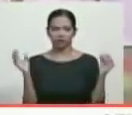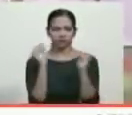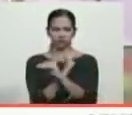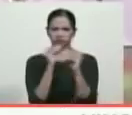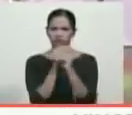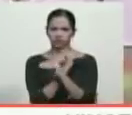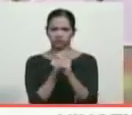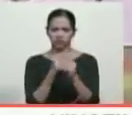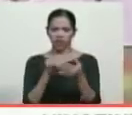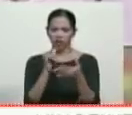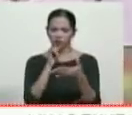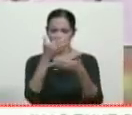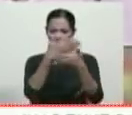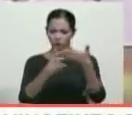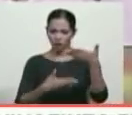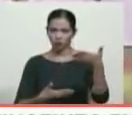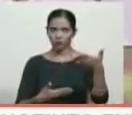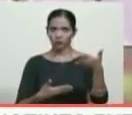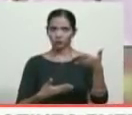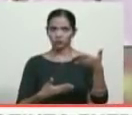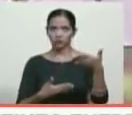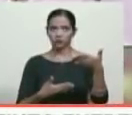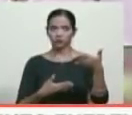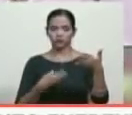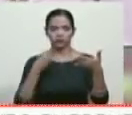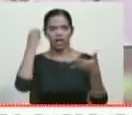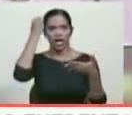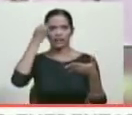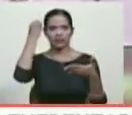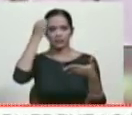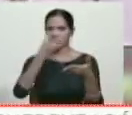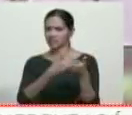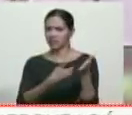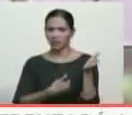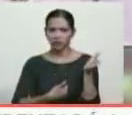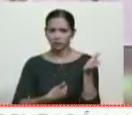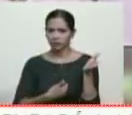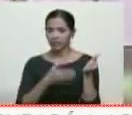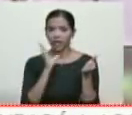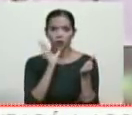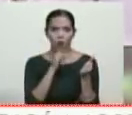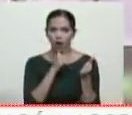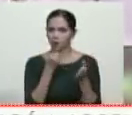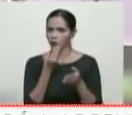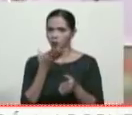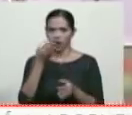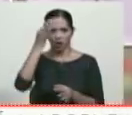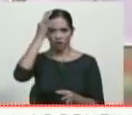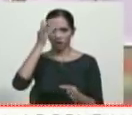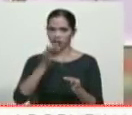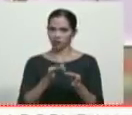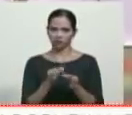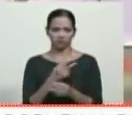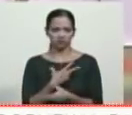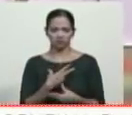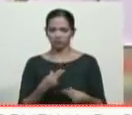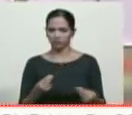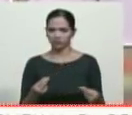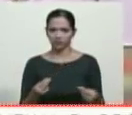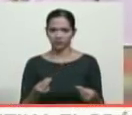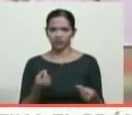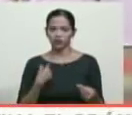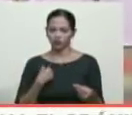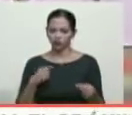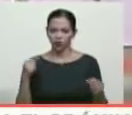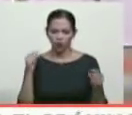informe, me hace pensar que no hay buena fe. O sea, yo llego a esa conclusión. No